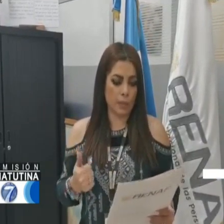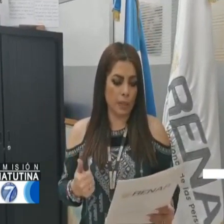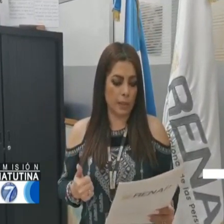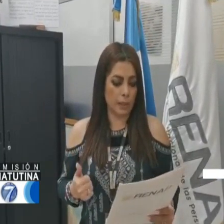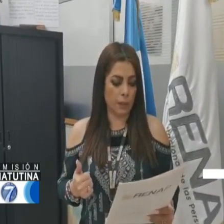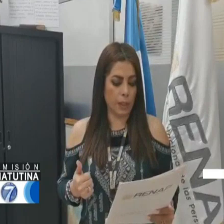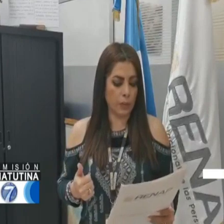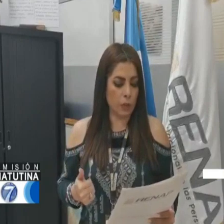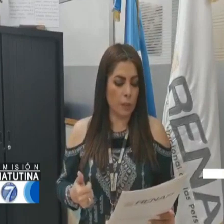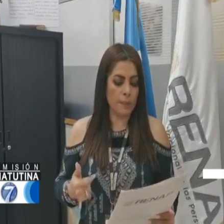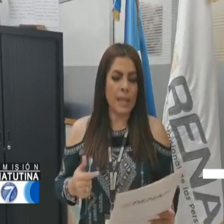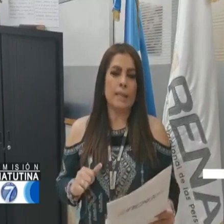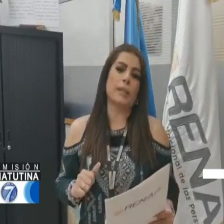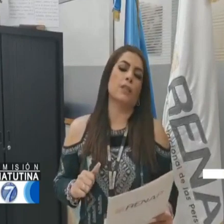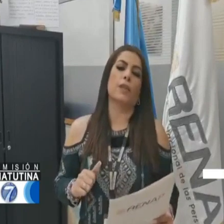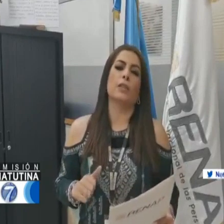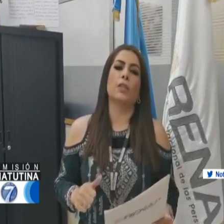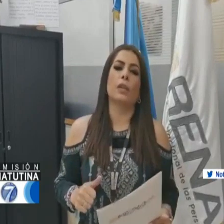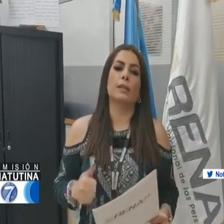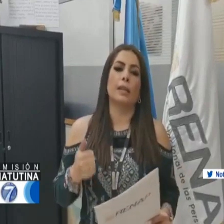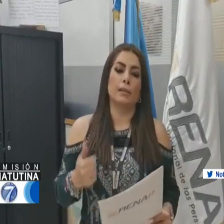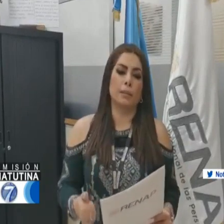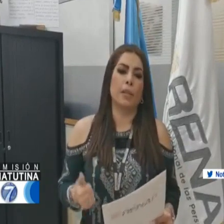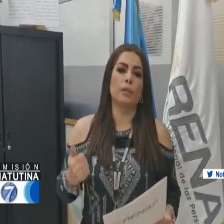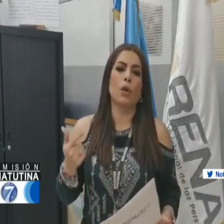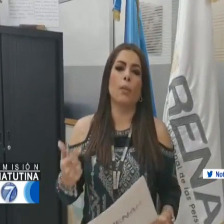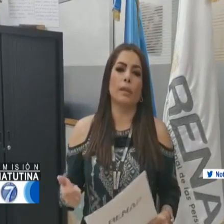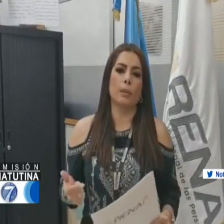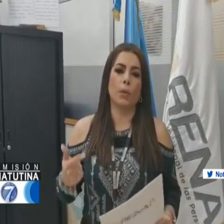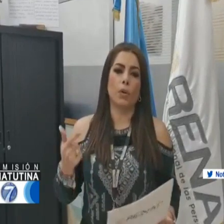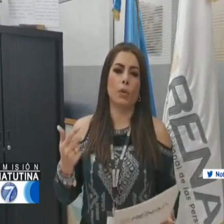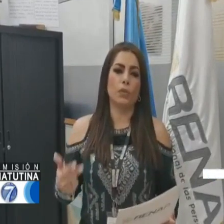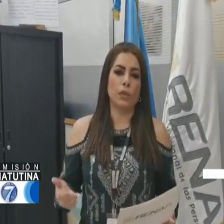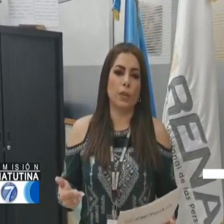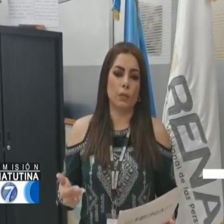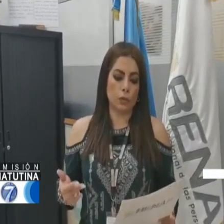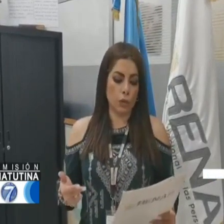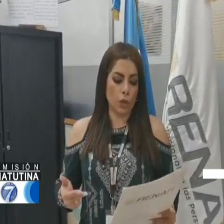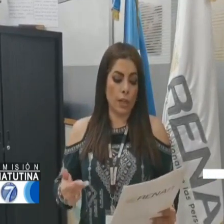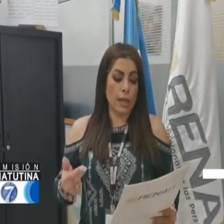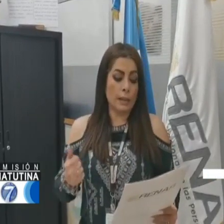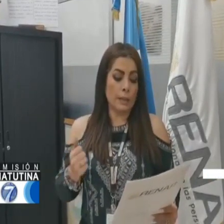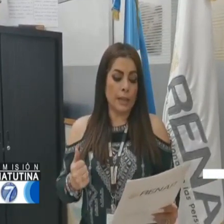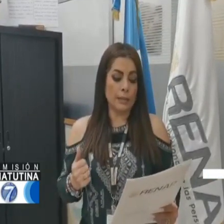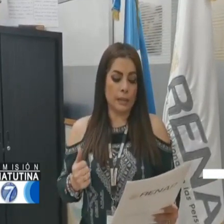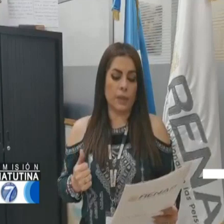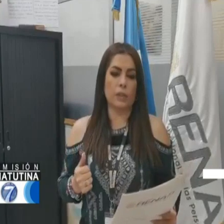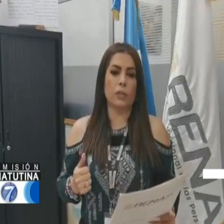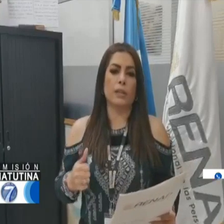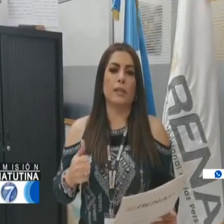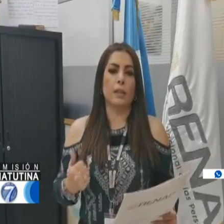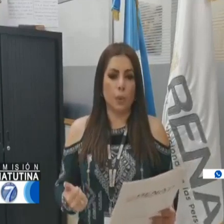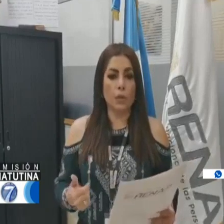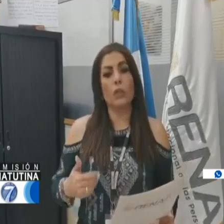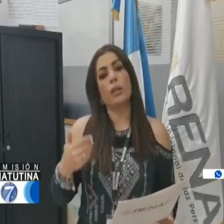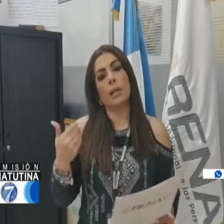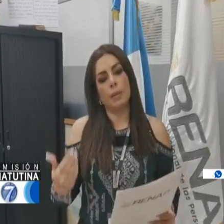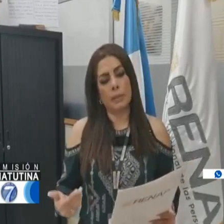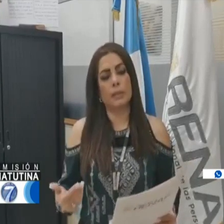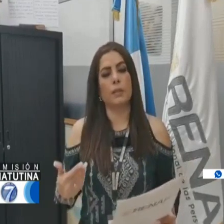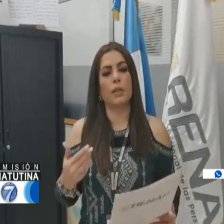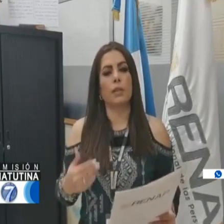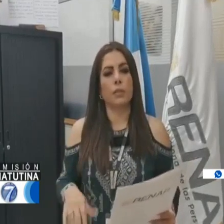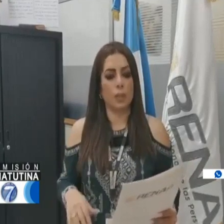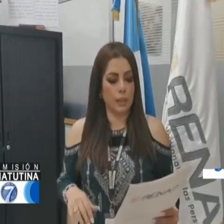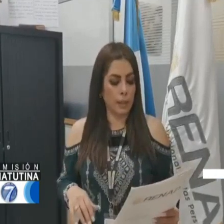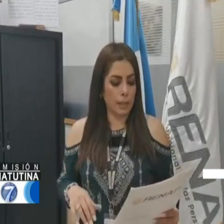del documento personal de identificación, certificaciones de nacimiento, matrimonios, defunción, también las certificaciones de divorcio y